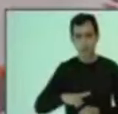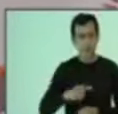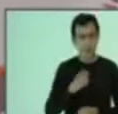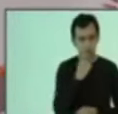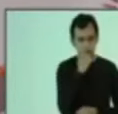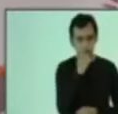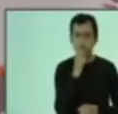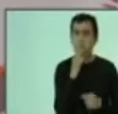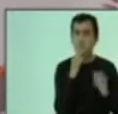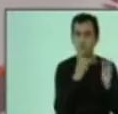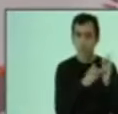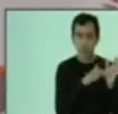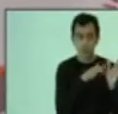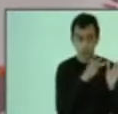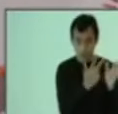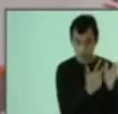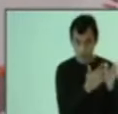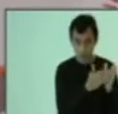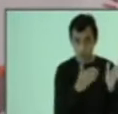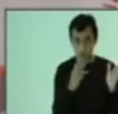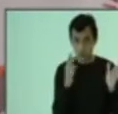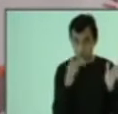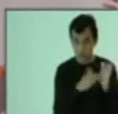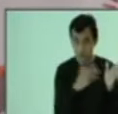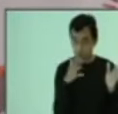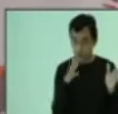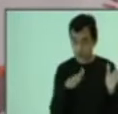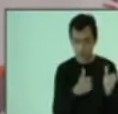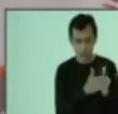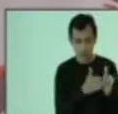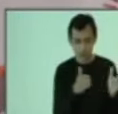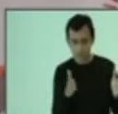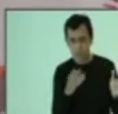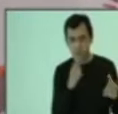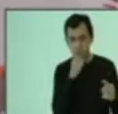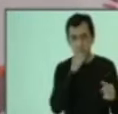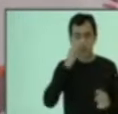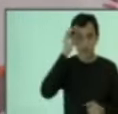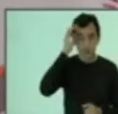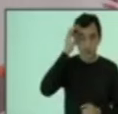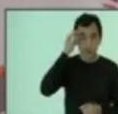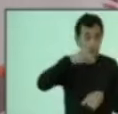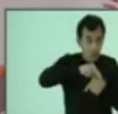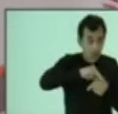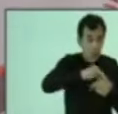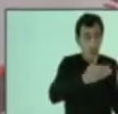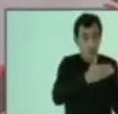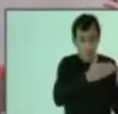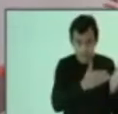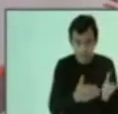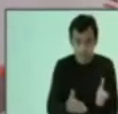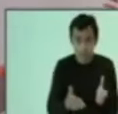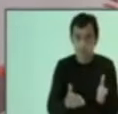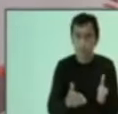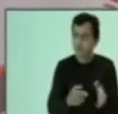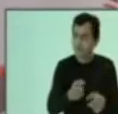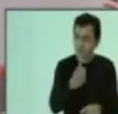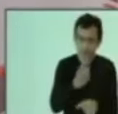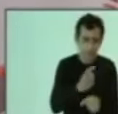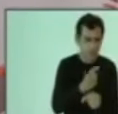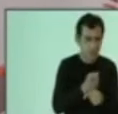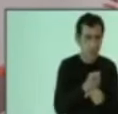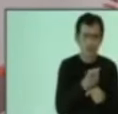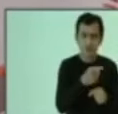municipal en el 2008-2010, tratamos de traer el servicio médico al municipio. Lo primero fue